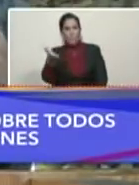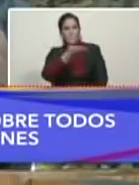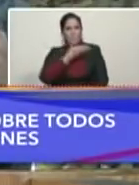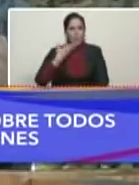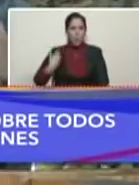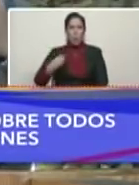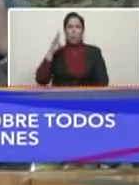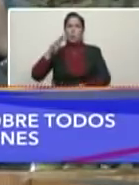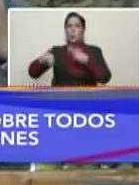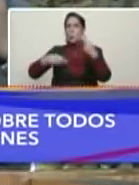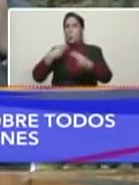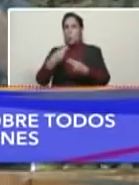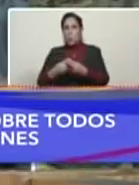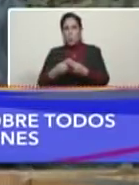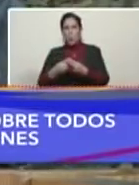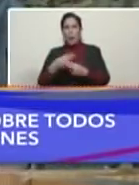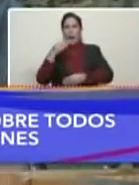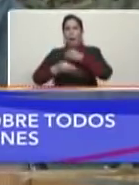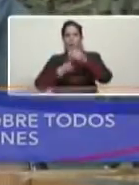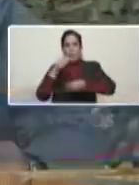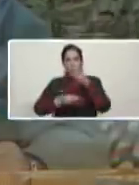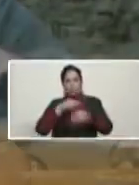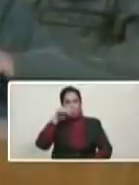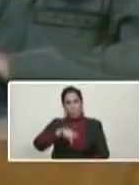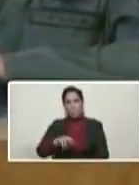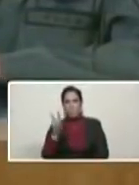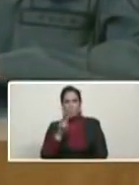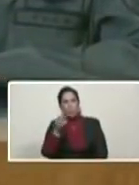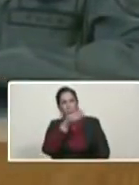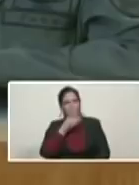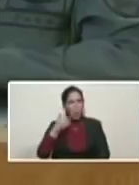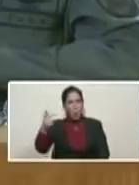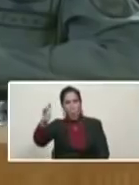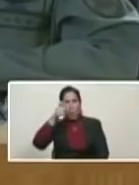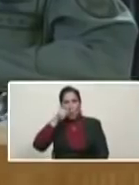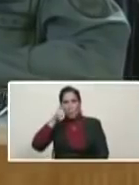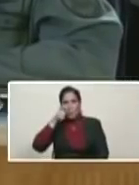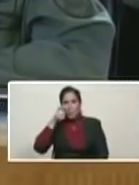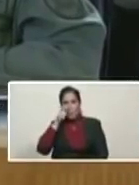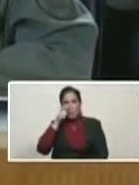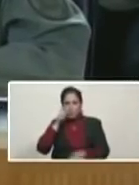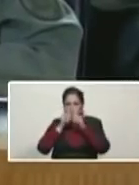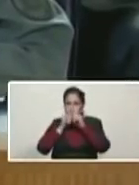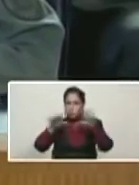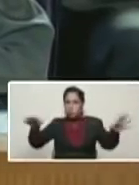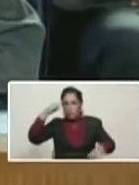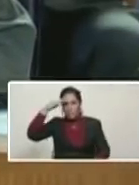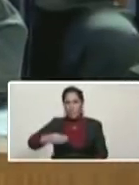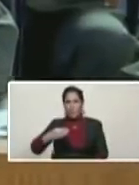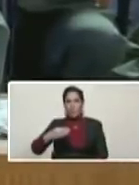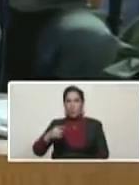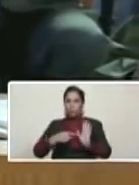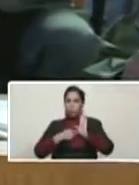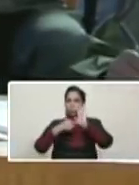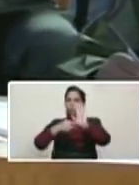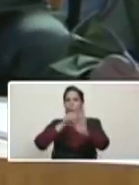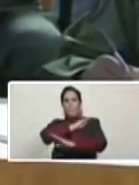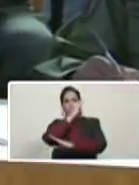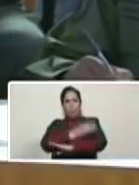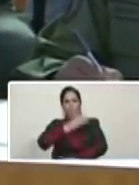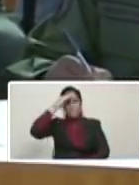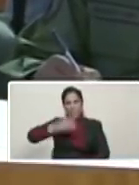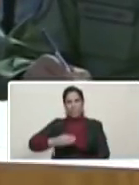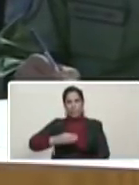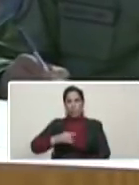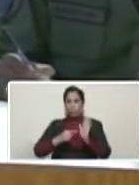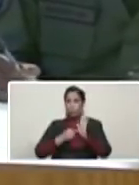que jamás ni nunca se haya hecho en Venezuela, la mejor operación de despliegue militar, de demostración de poder militar y